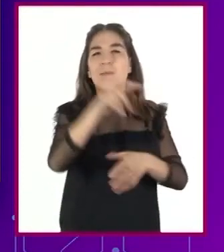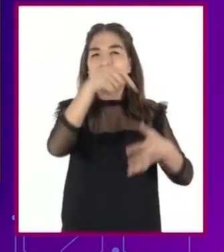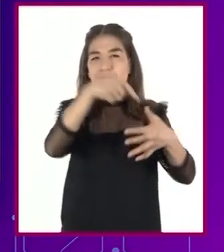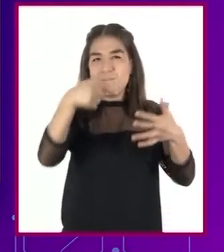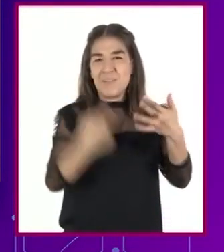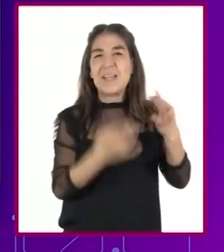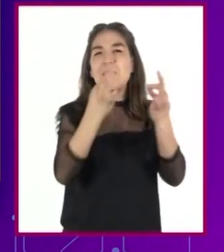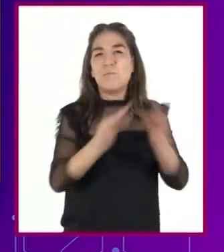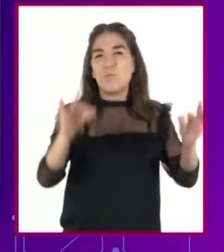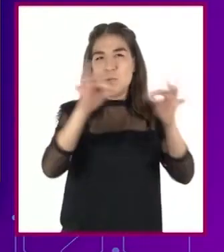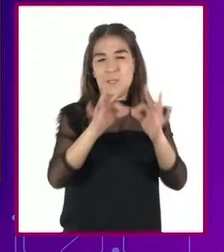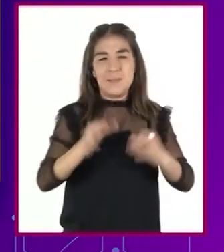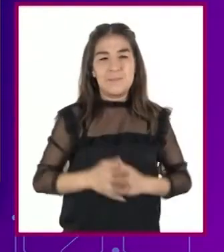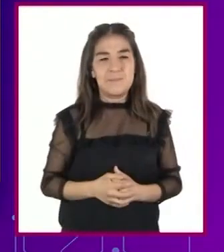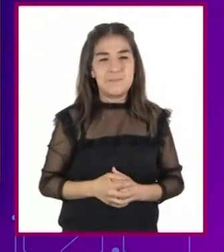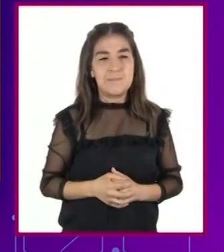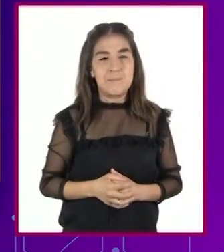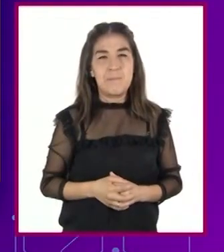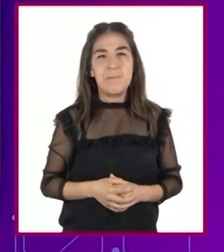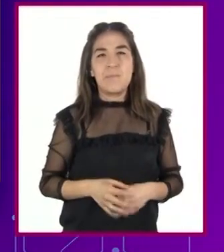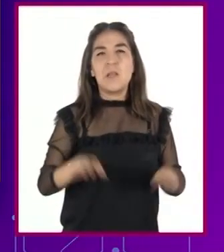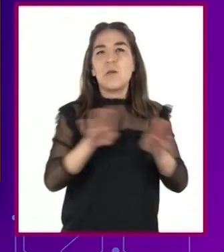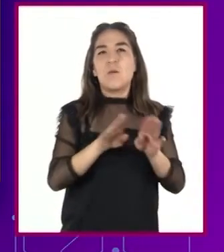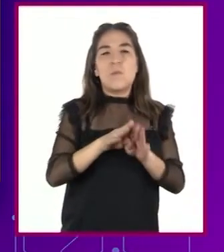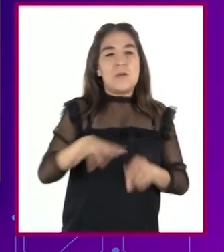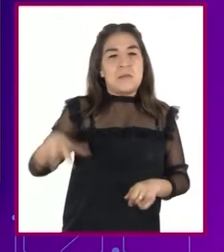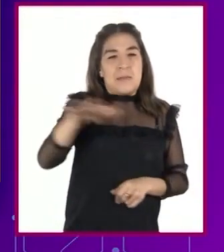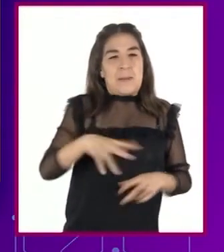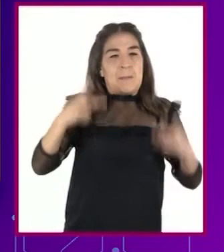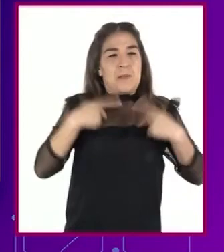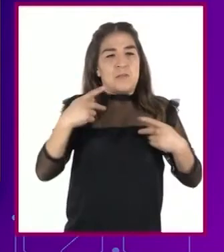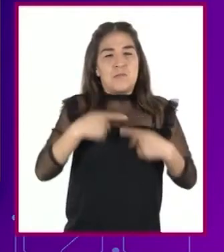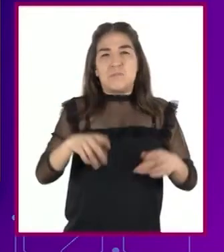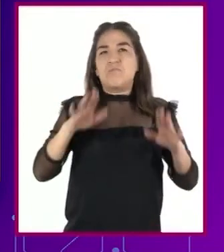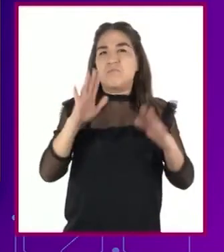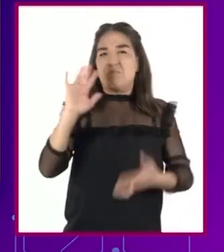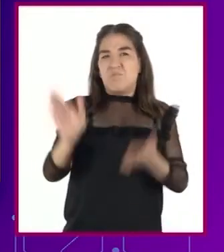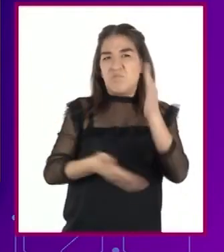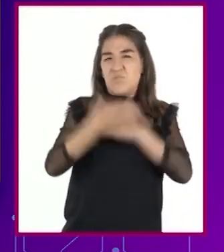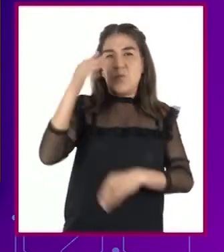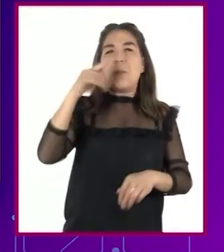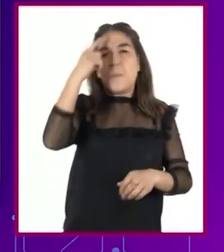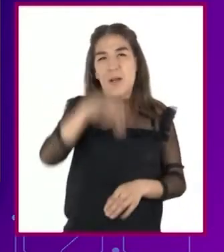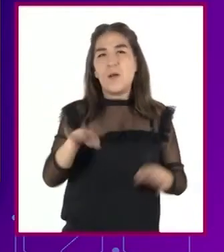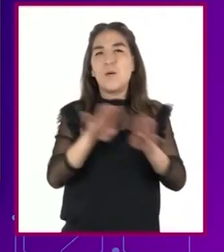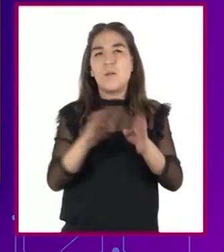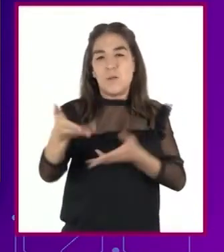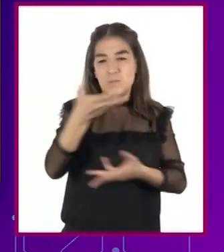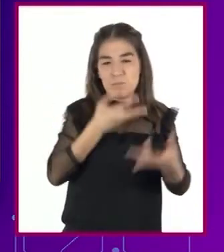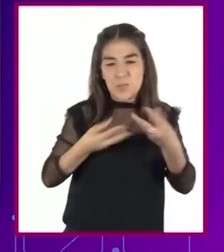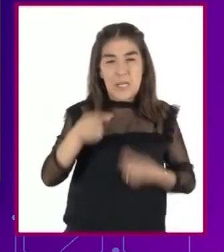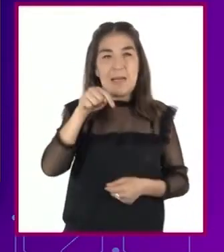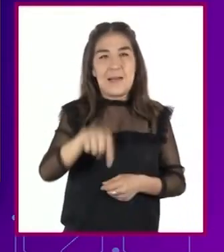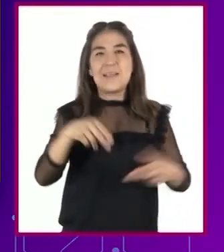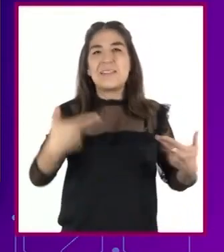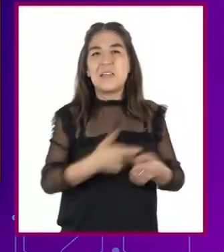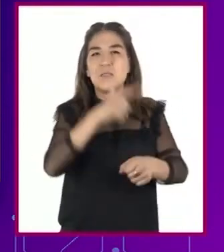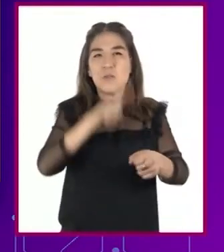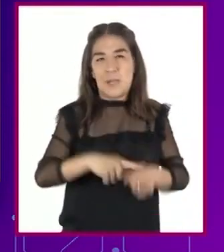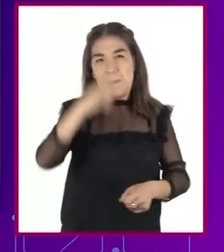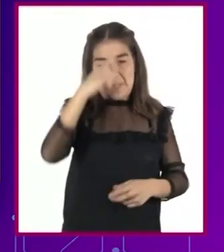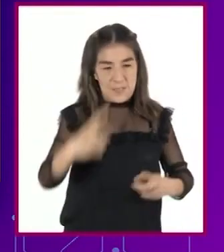relevantes. Las altas partes contratantes, considerando que para fomentar la cooperación entre las naciones y